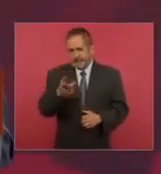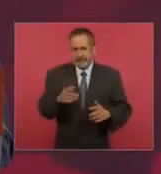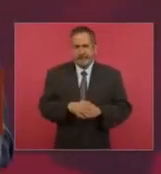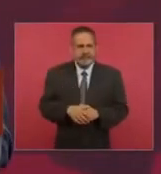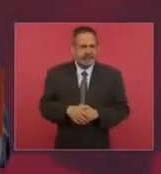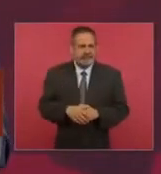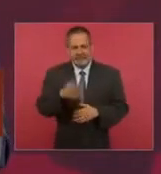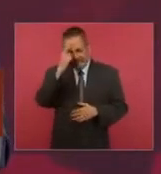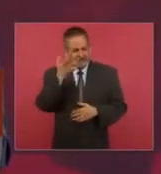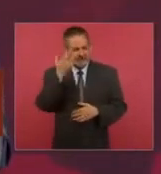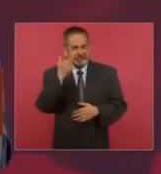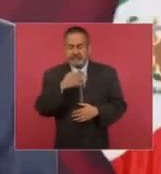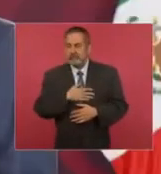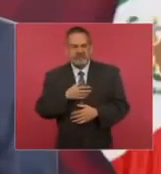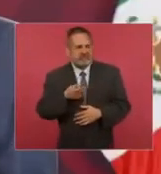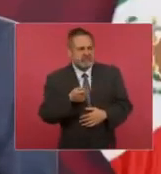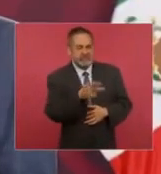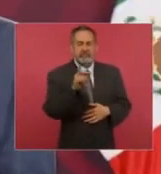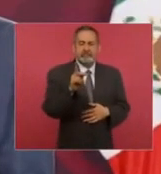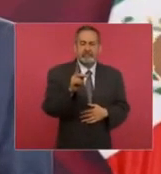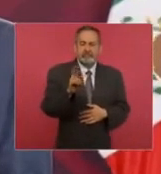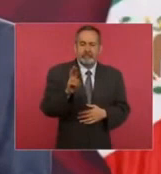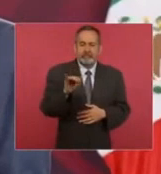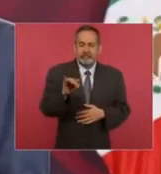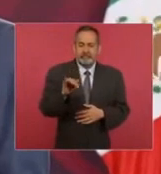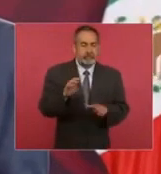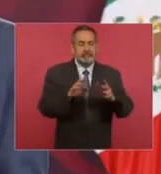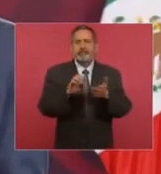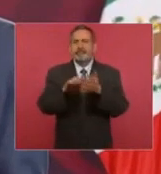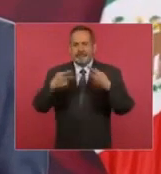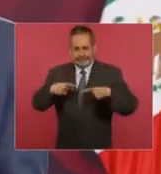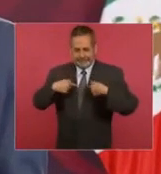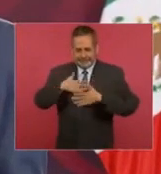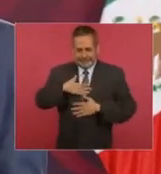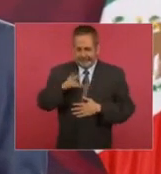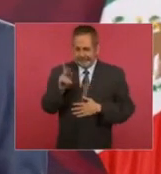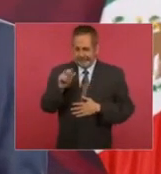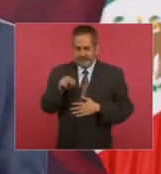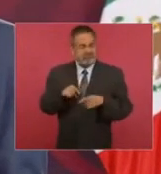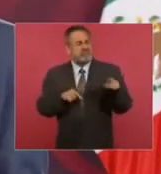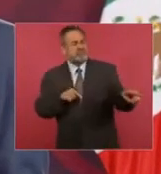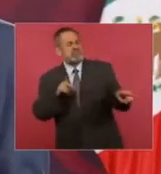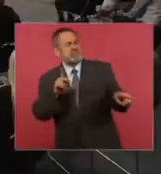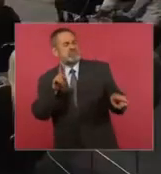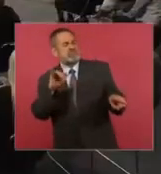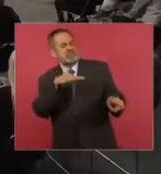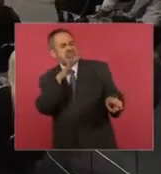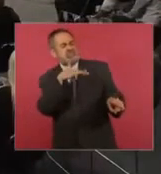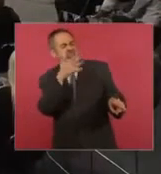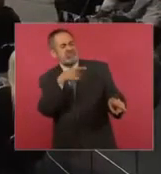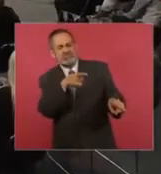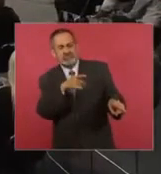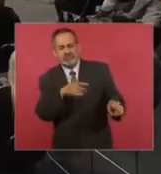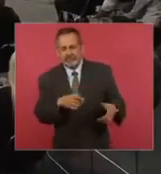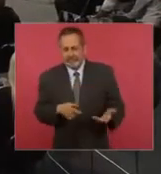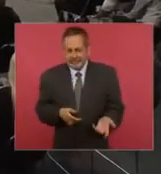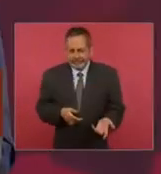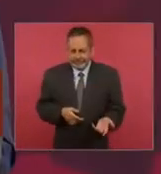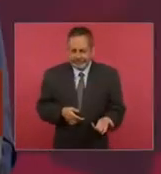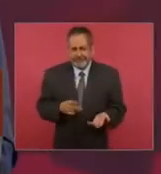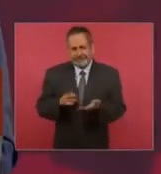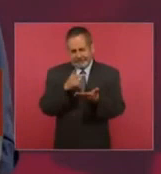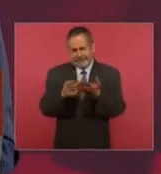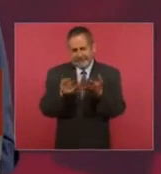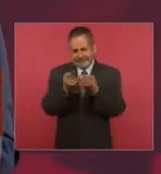los priistas decían los panistas no son muy corruptos ya les he platicado